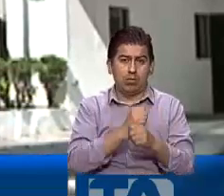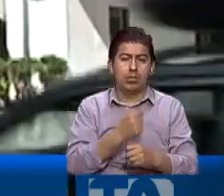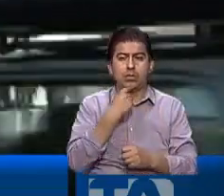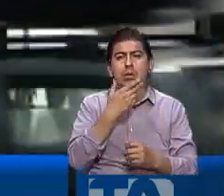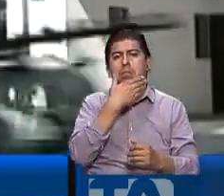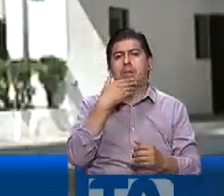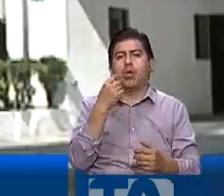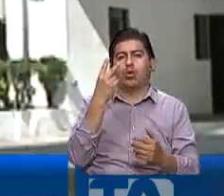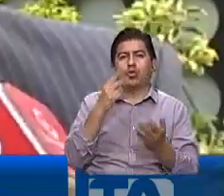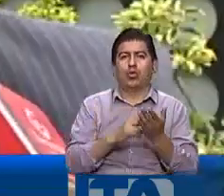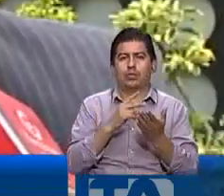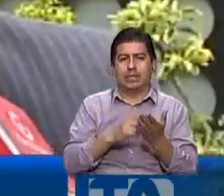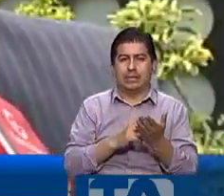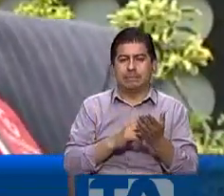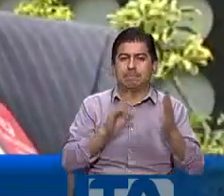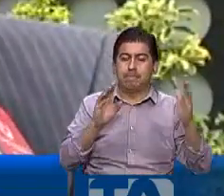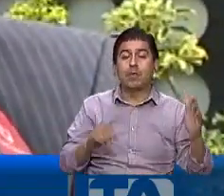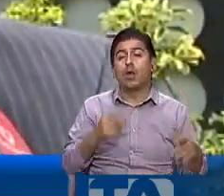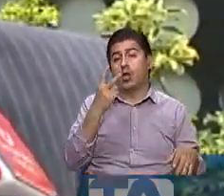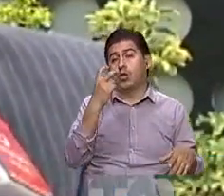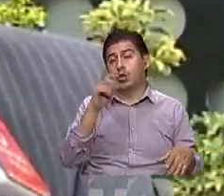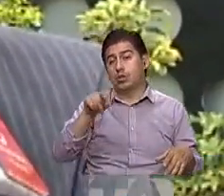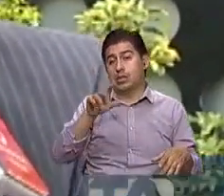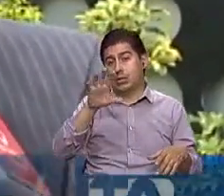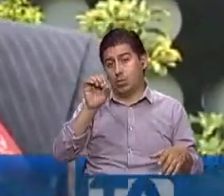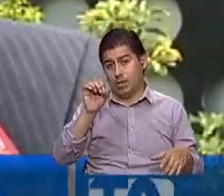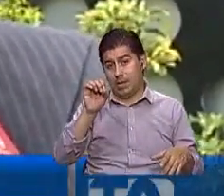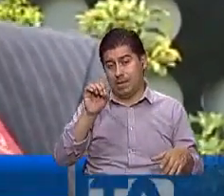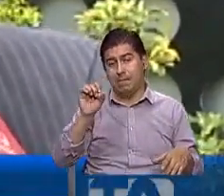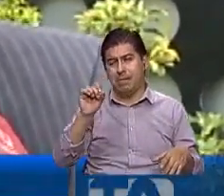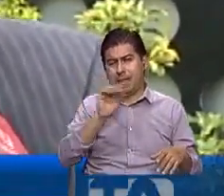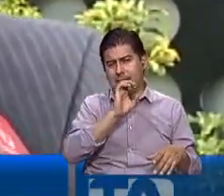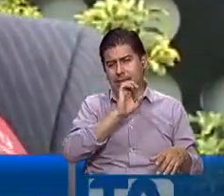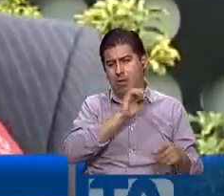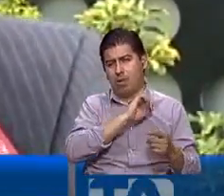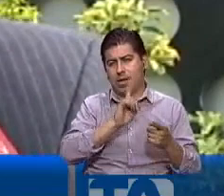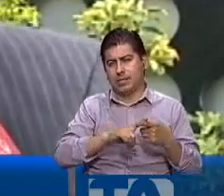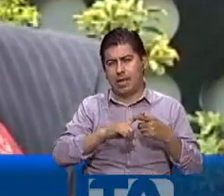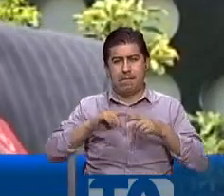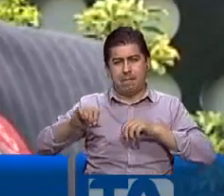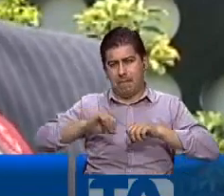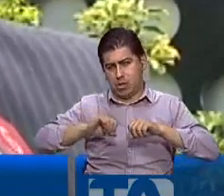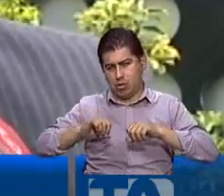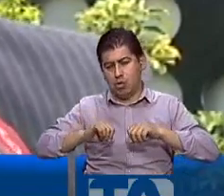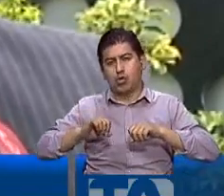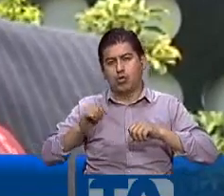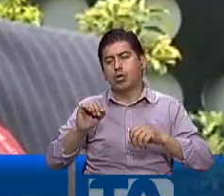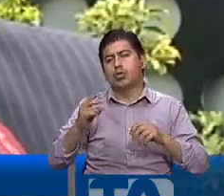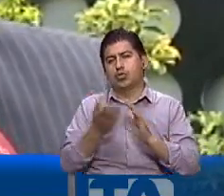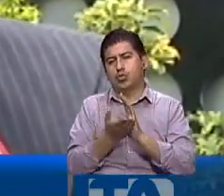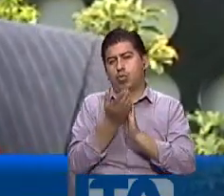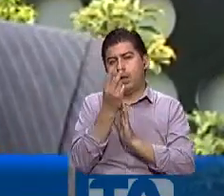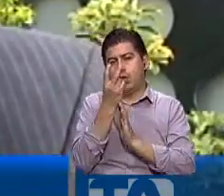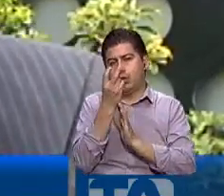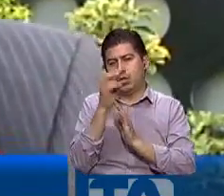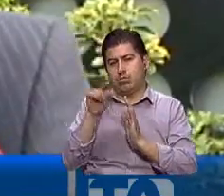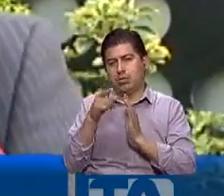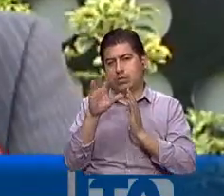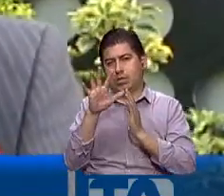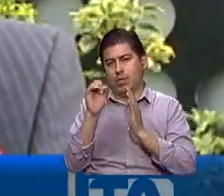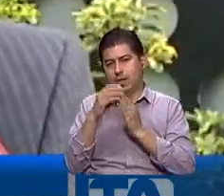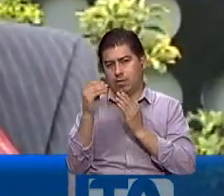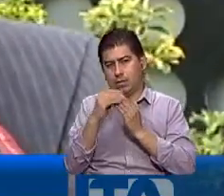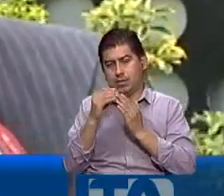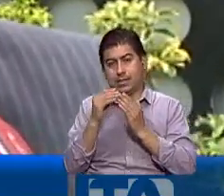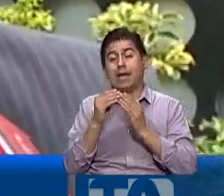hacerlo en dos momentos. Es decir, $12.50 del 1 de enero al 30 de mayo del 2022 y de ahí un